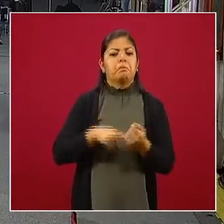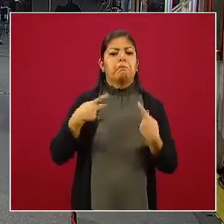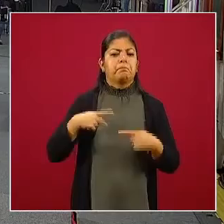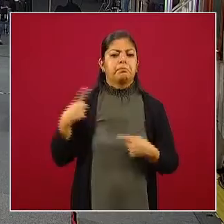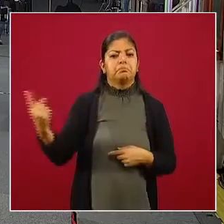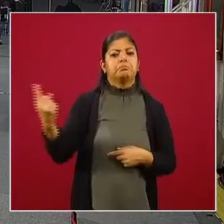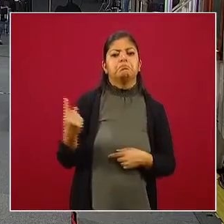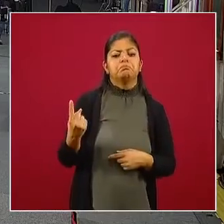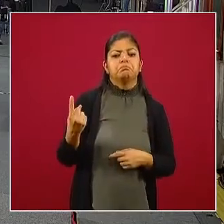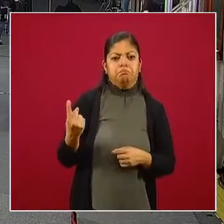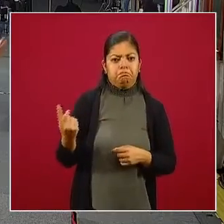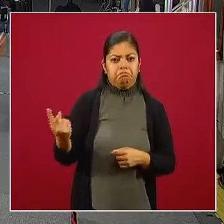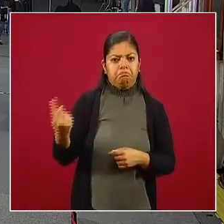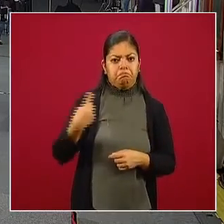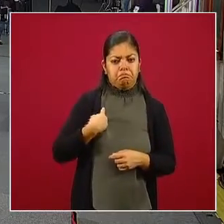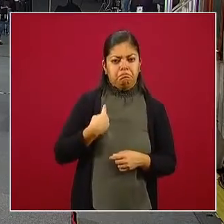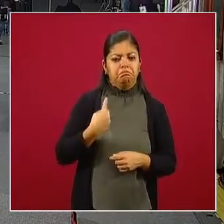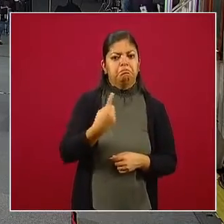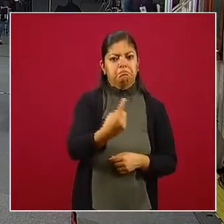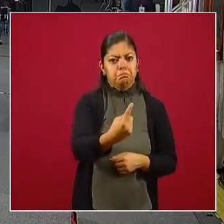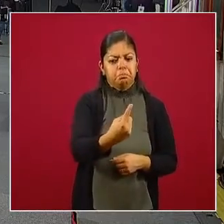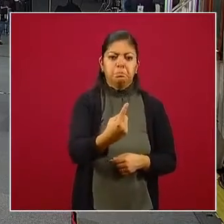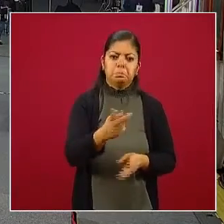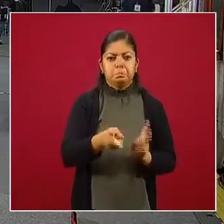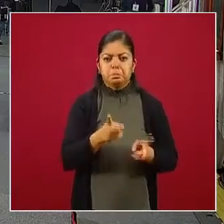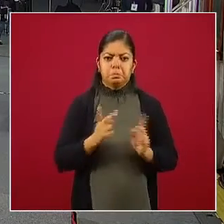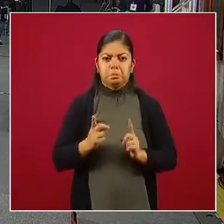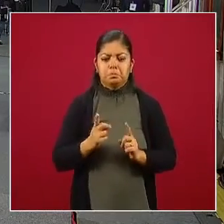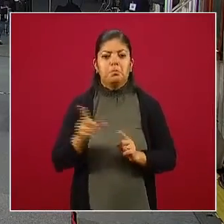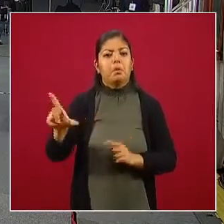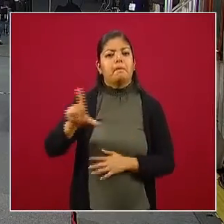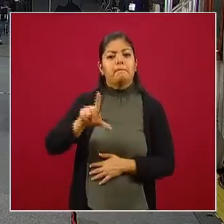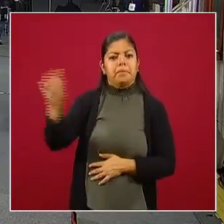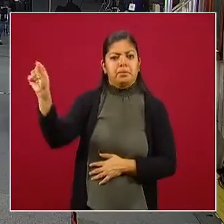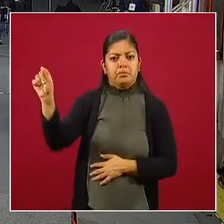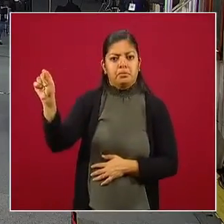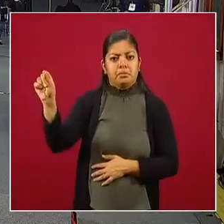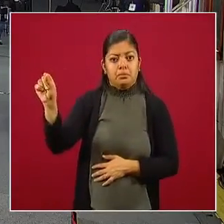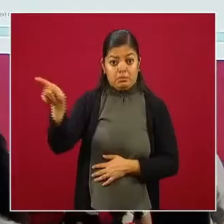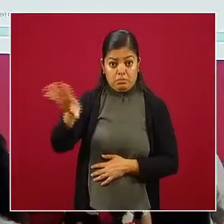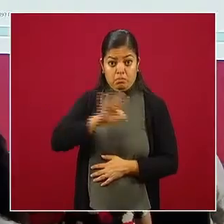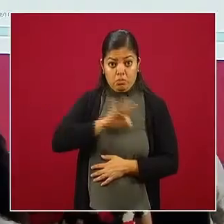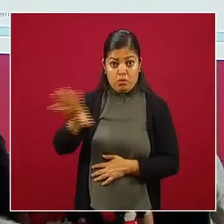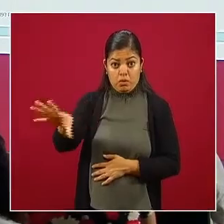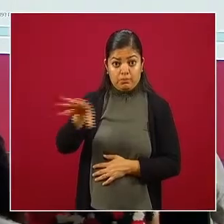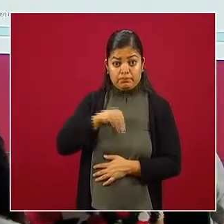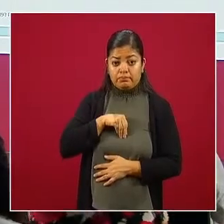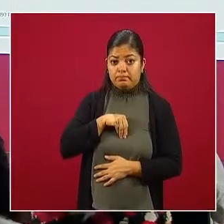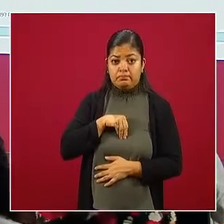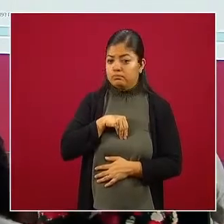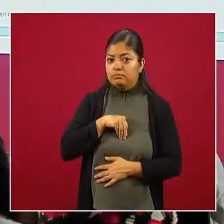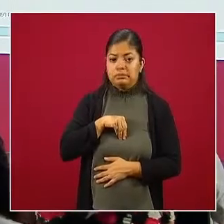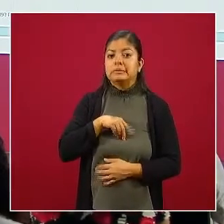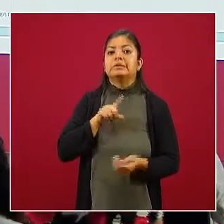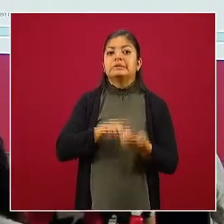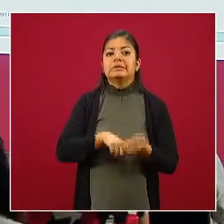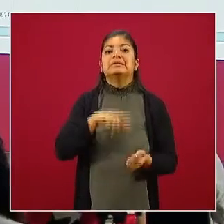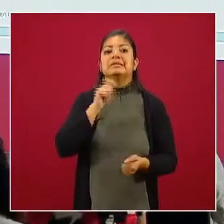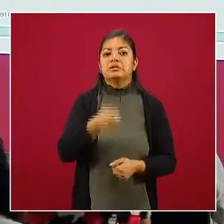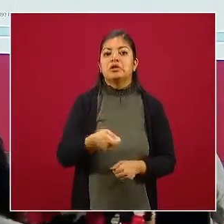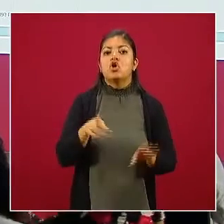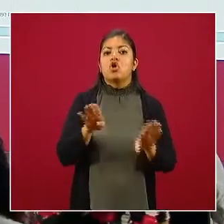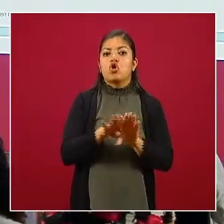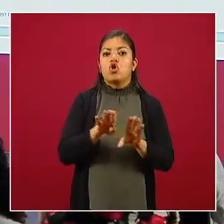nosotros y se va. Nosotros ya no podemos ser contagiados y entonces representamos una